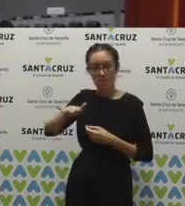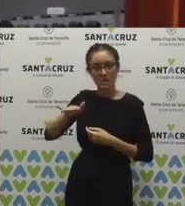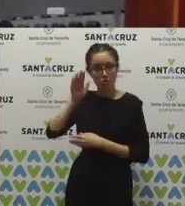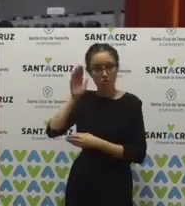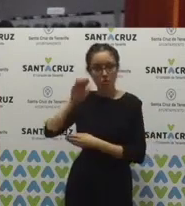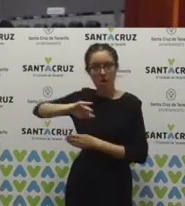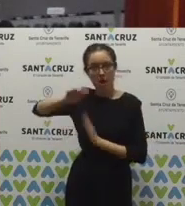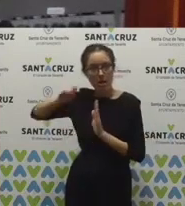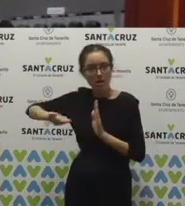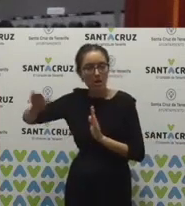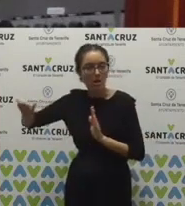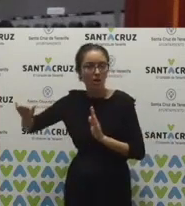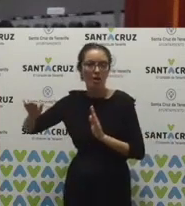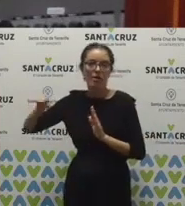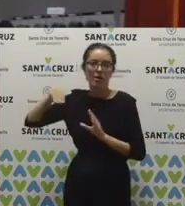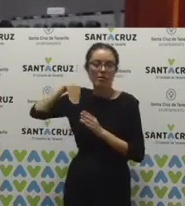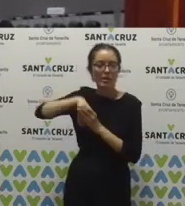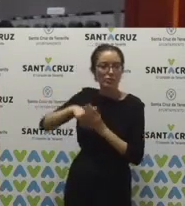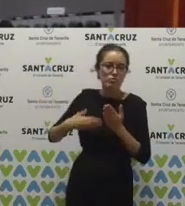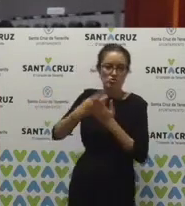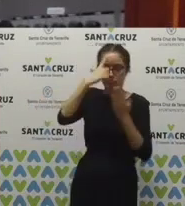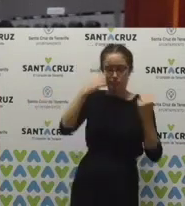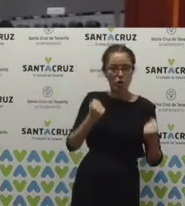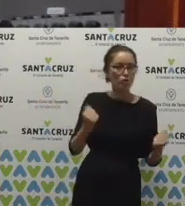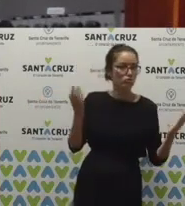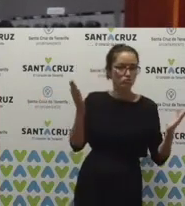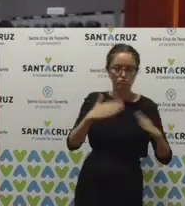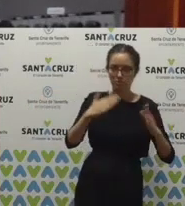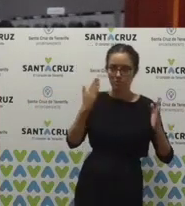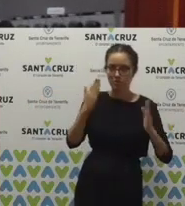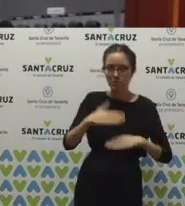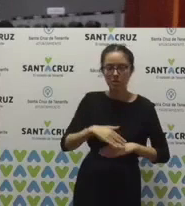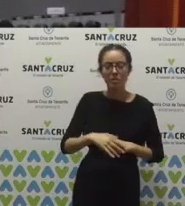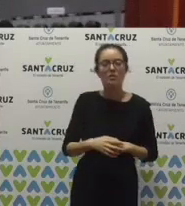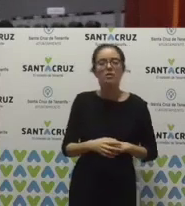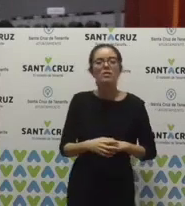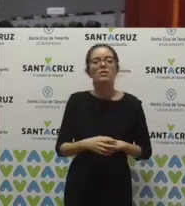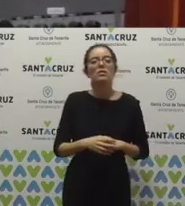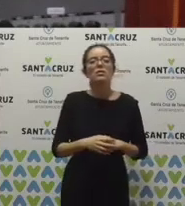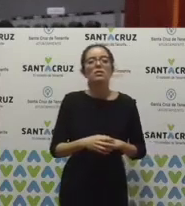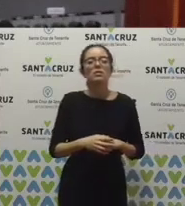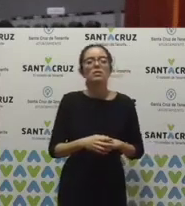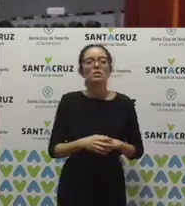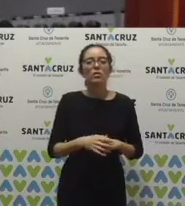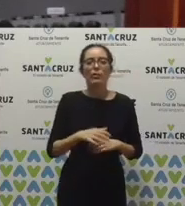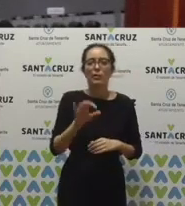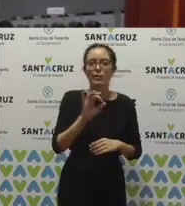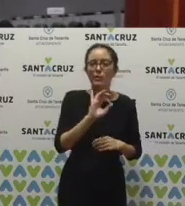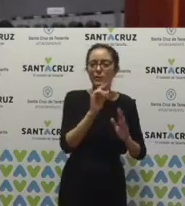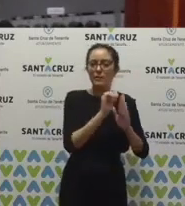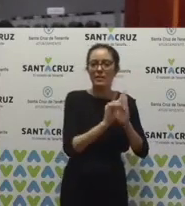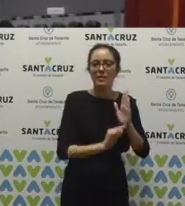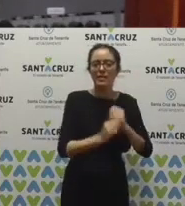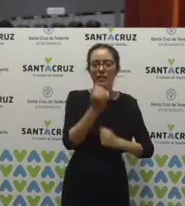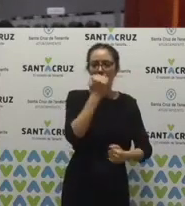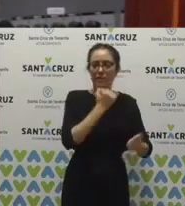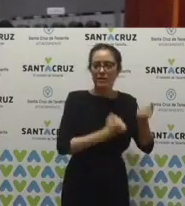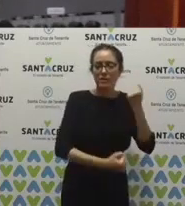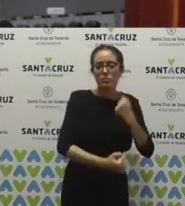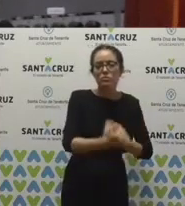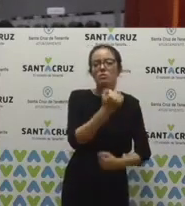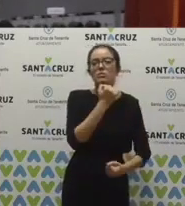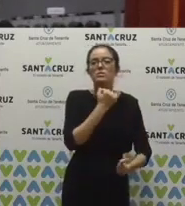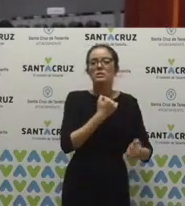específicamente en este acuerdo y que llevo doña inmaculada o medidas económicas que entendemos nosotros